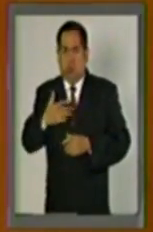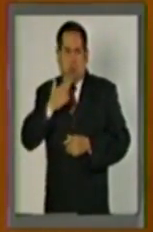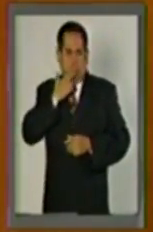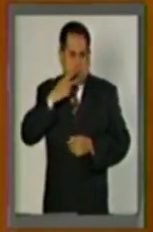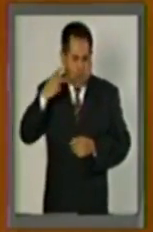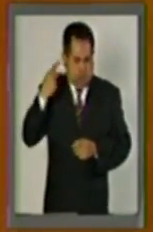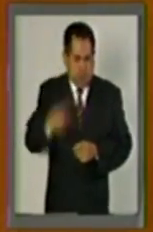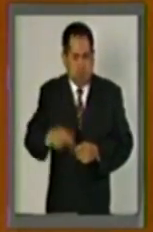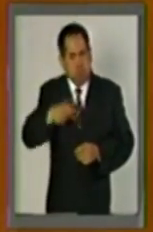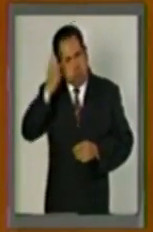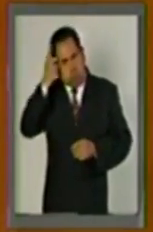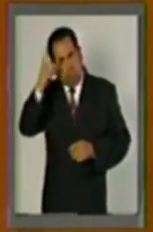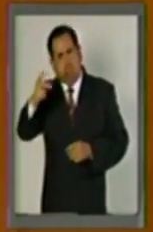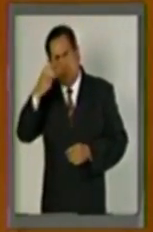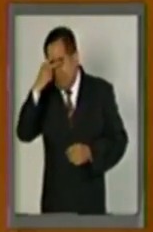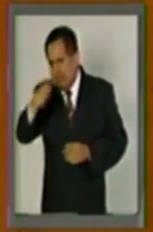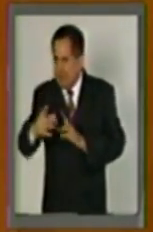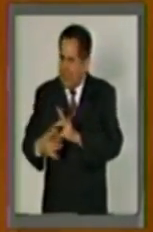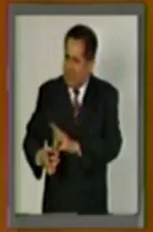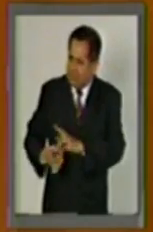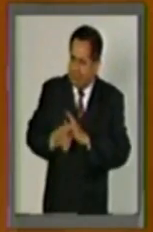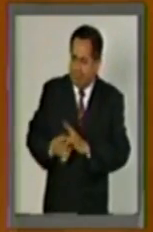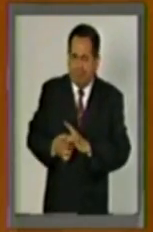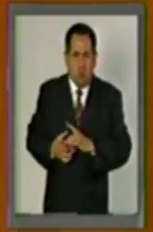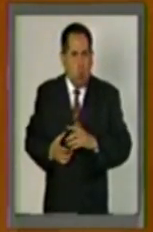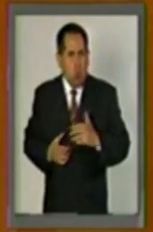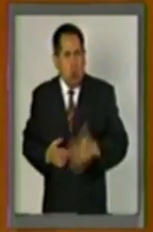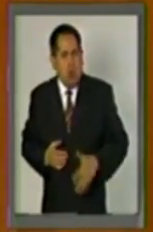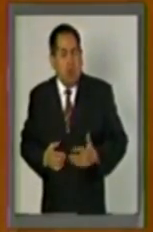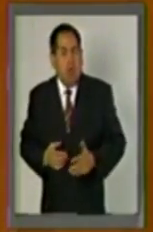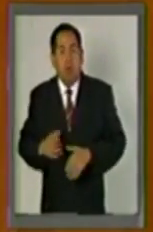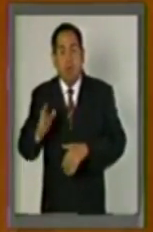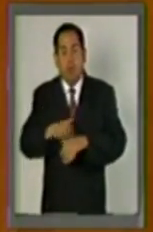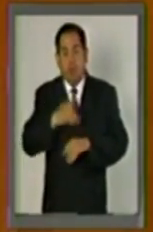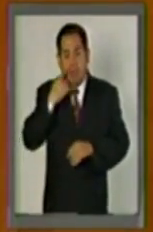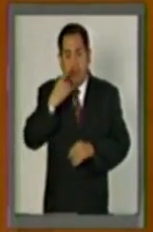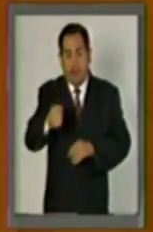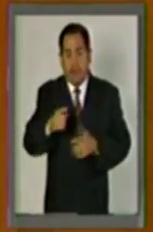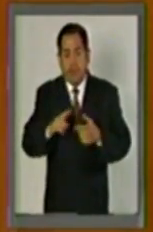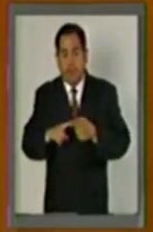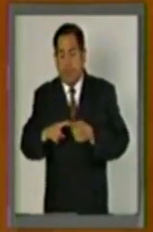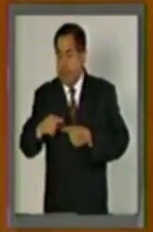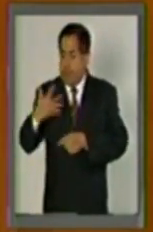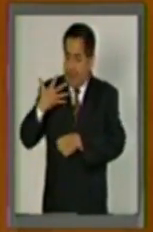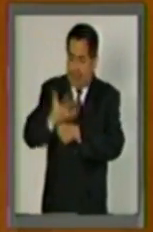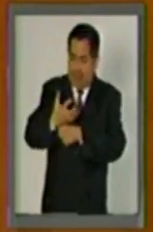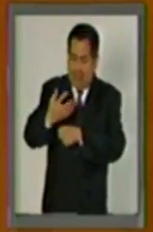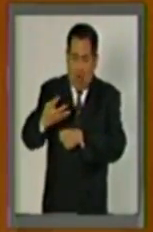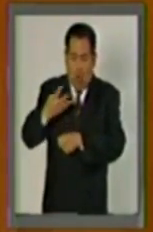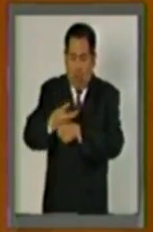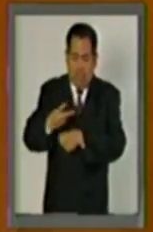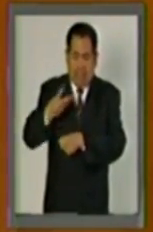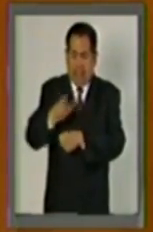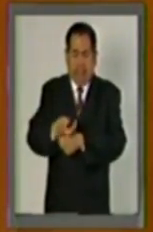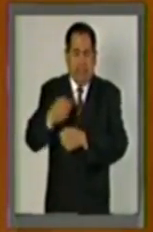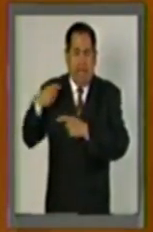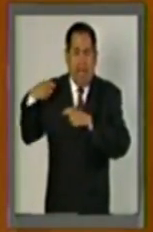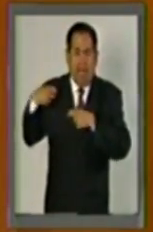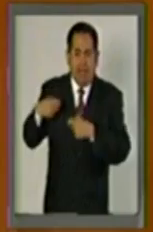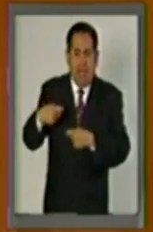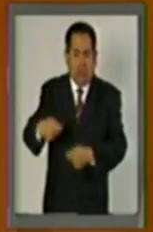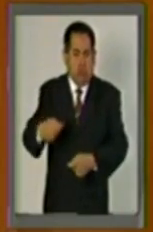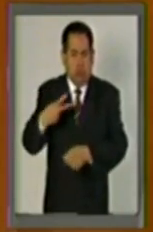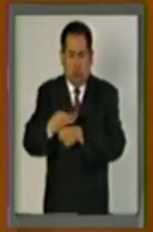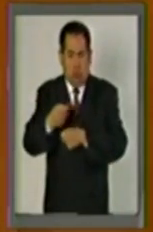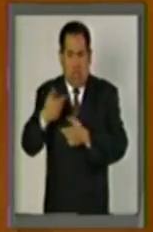esencia como mexicanos, porque muchos en quinta, en cuarta, en tercera, en